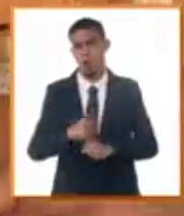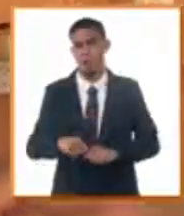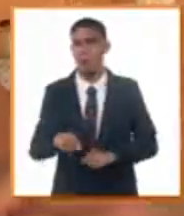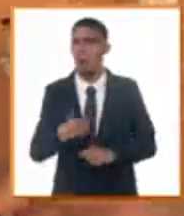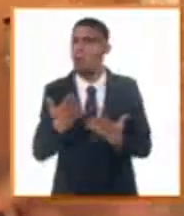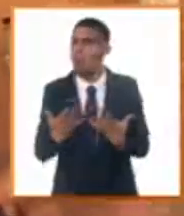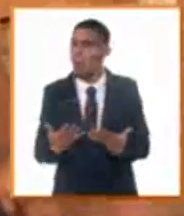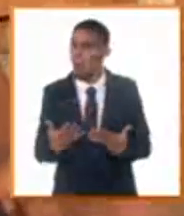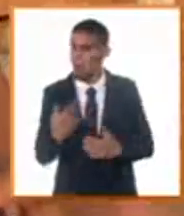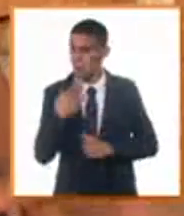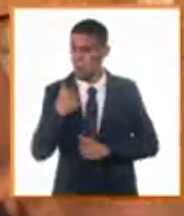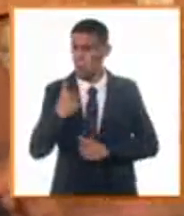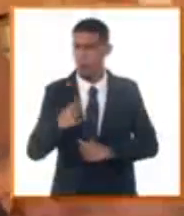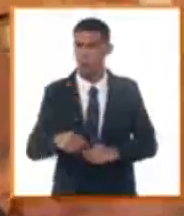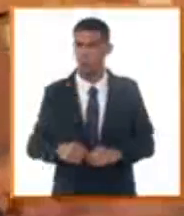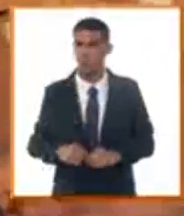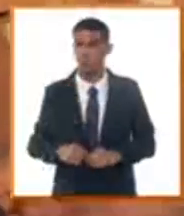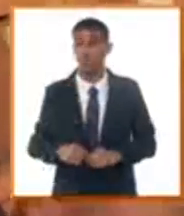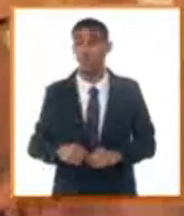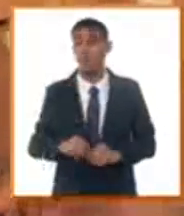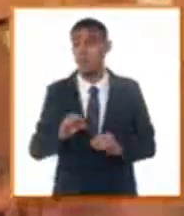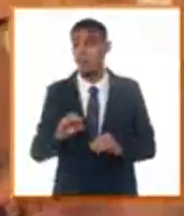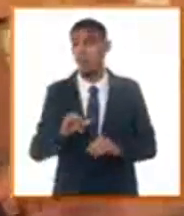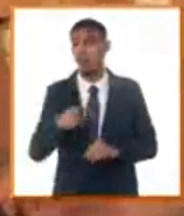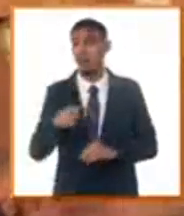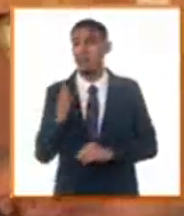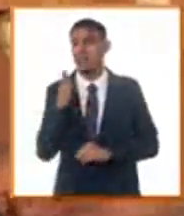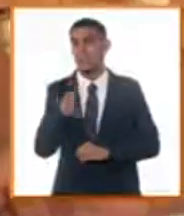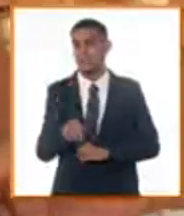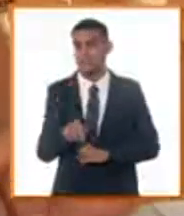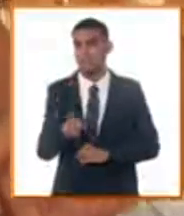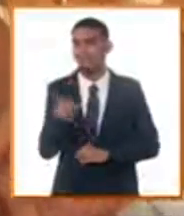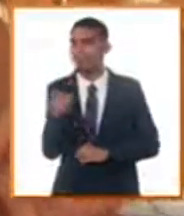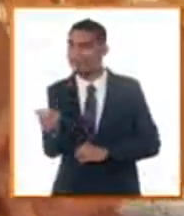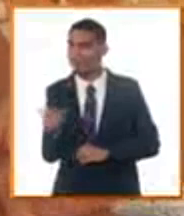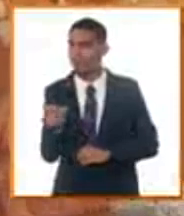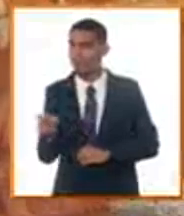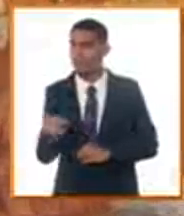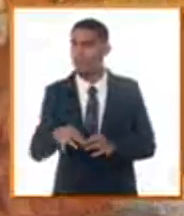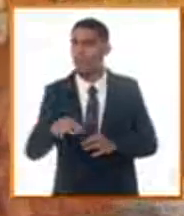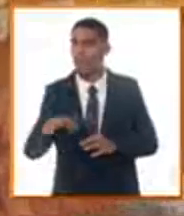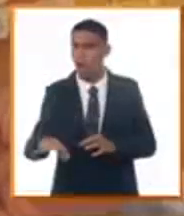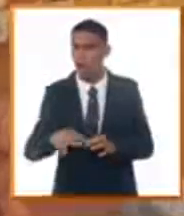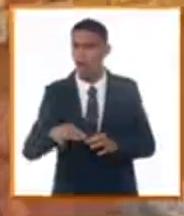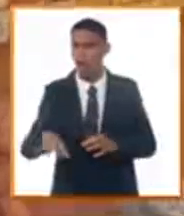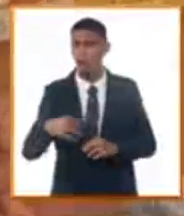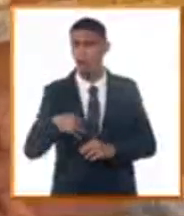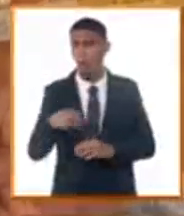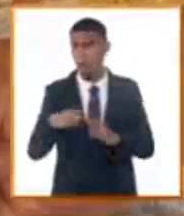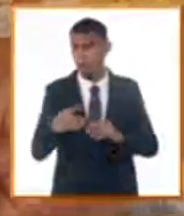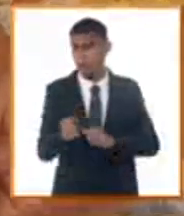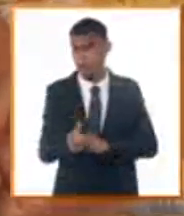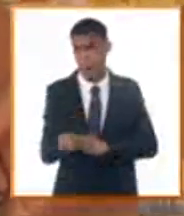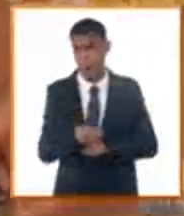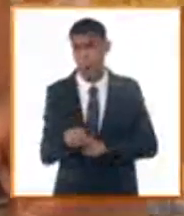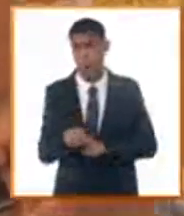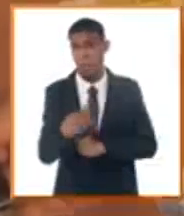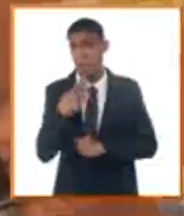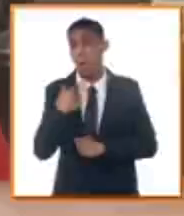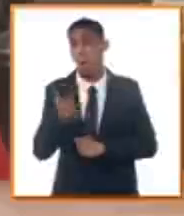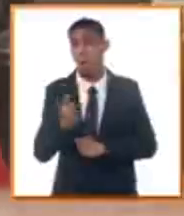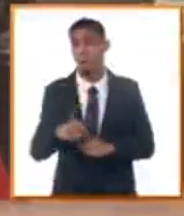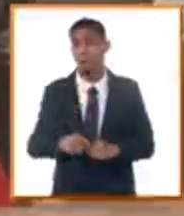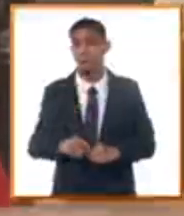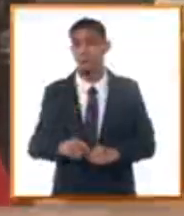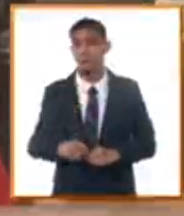Se evita uno la molestia de ir al cajero hasta allá. Yo vivo aquí cerca. Además, hay